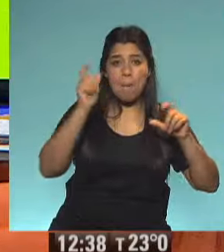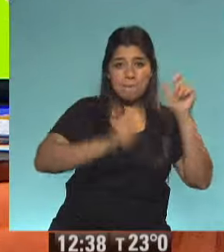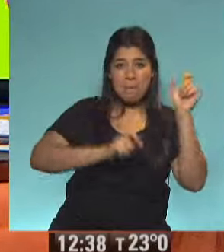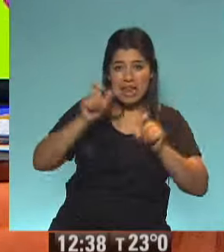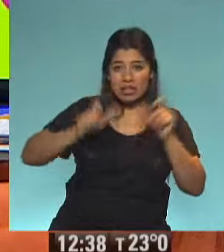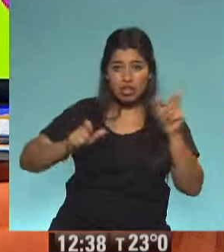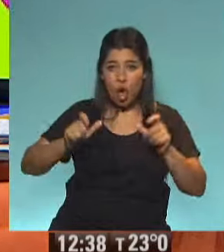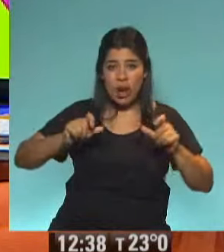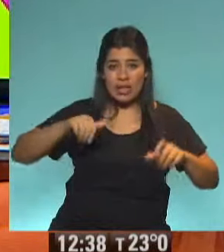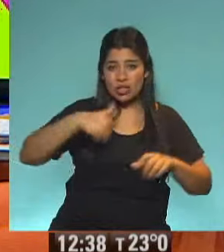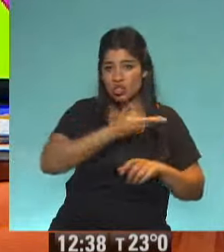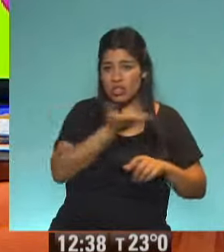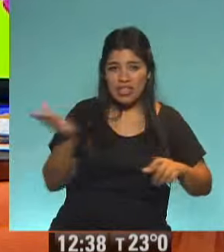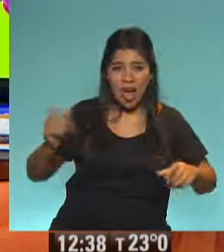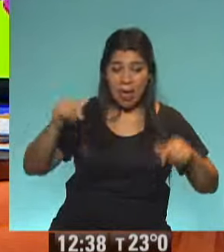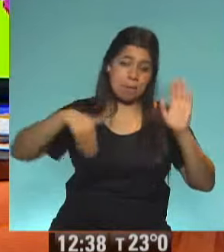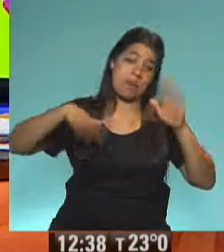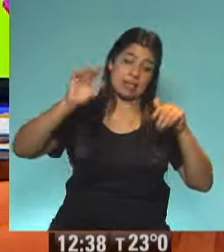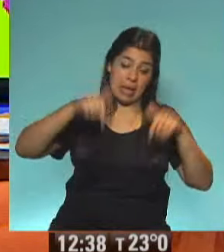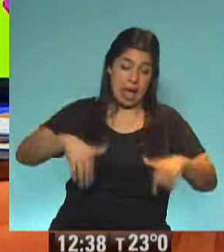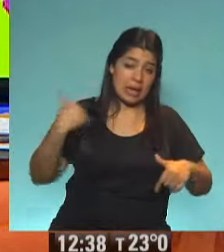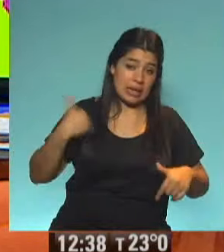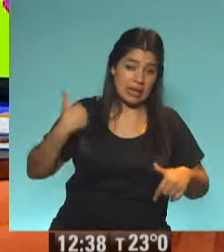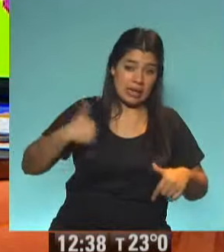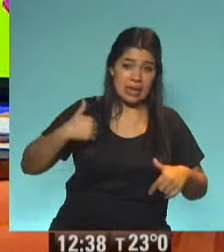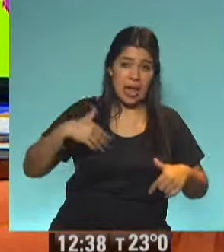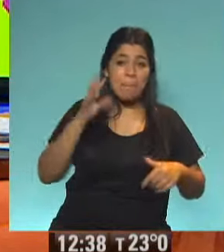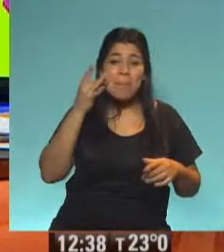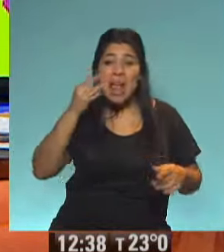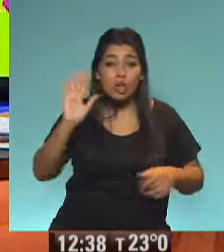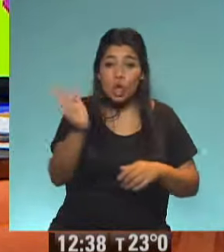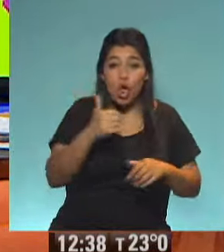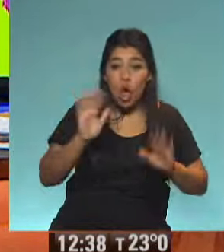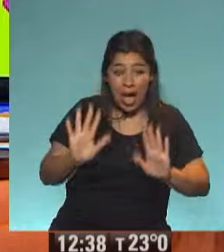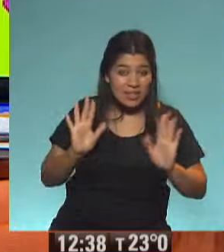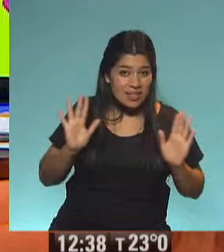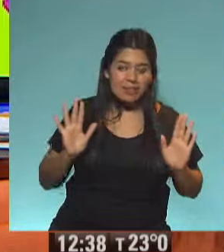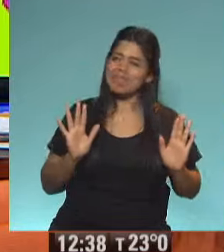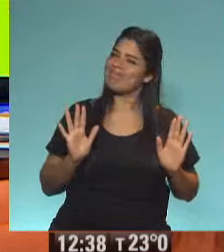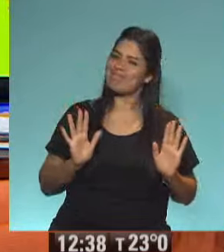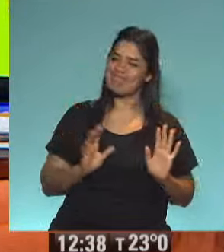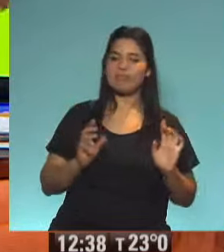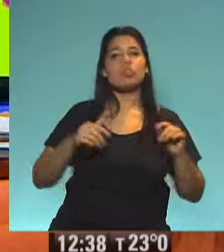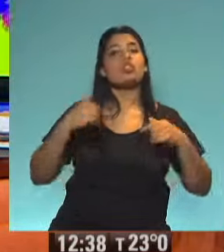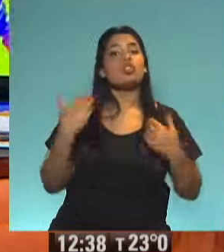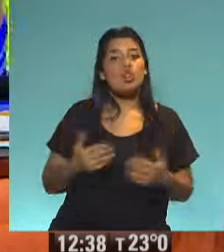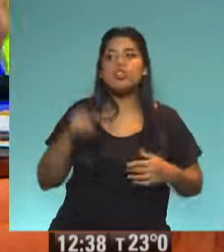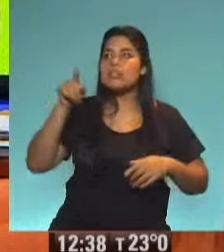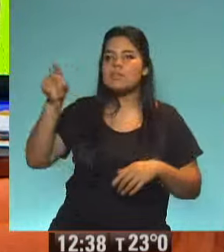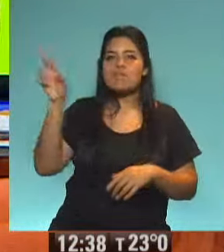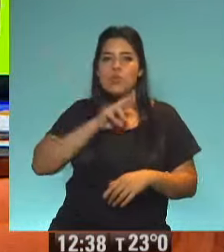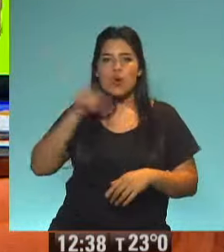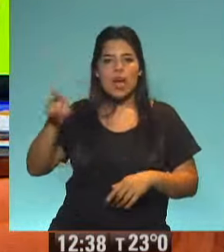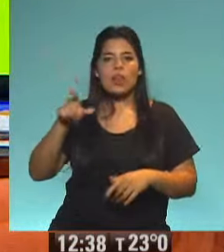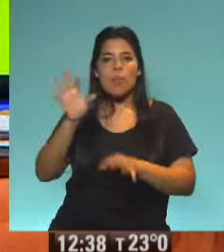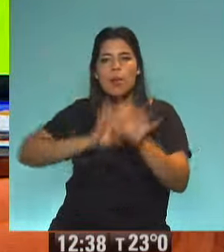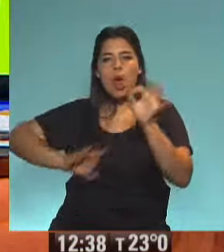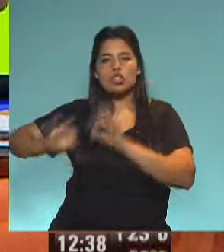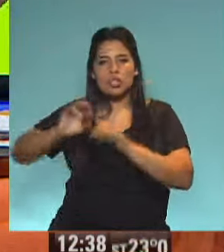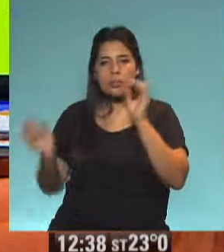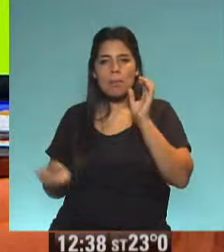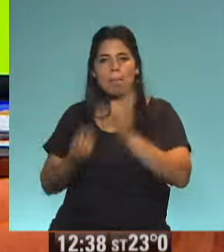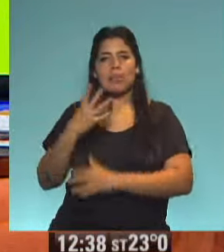pieles que hay en la humanidad, incluso en nuestro país, que es lo que nos estamos preguntando. Entonces, a raíz de esto, ella generó este proyecto de colores de piel de la humanidad que